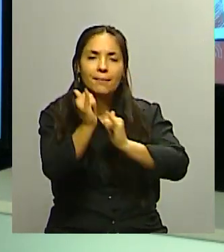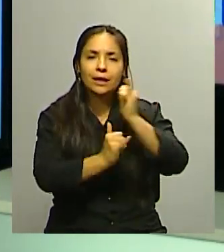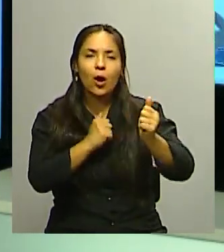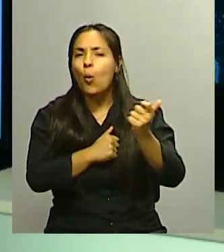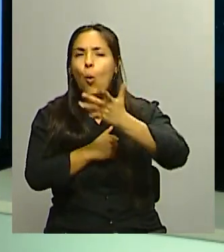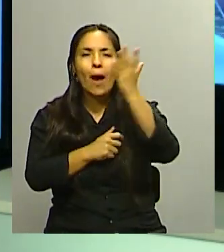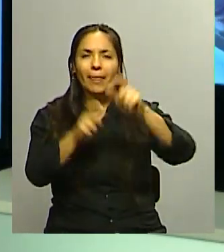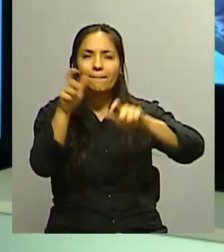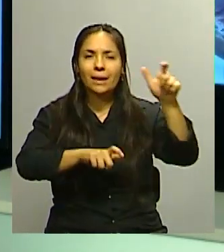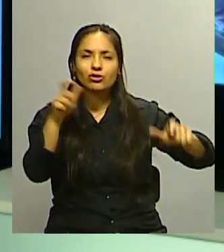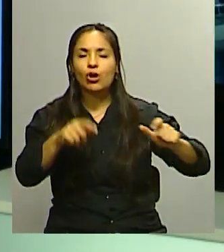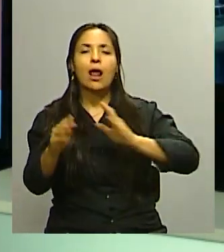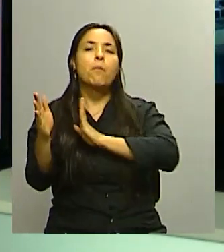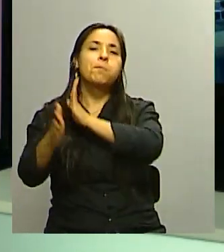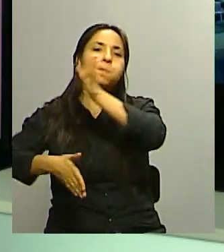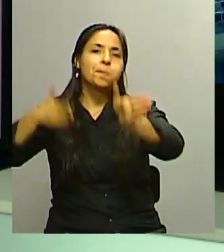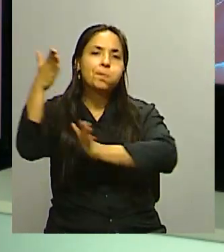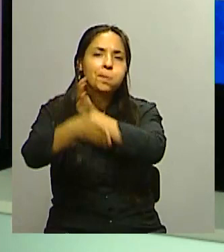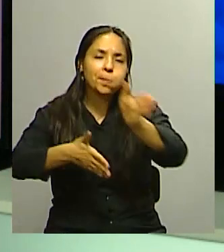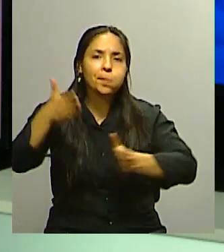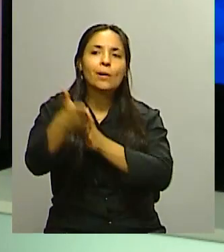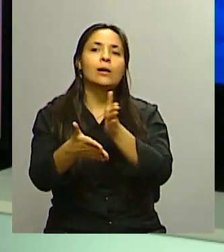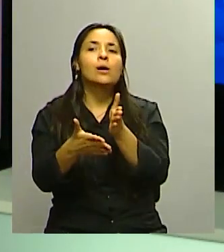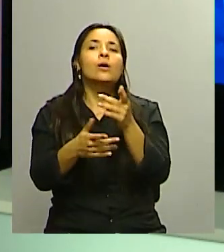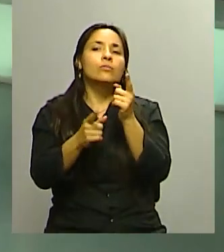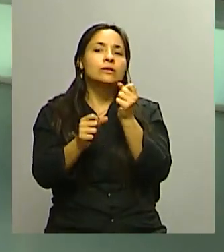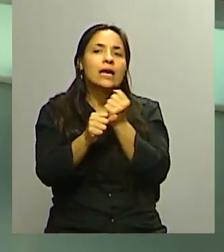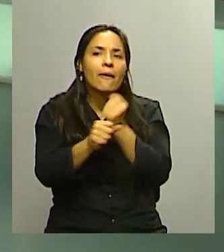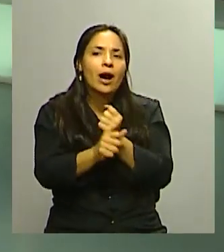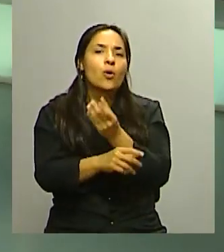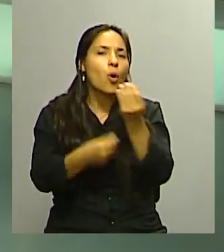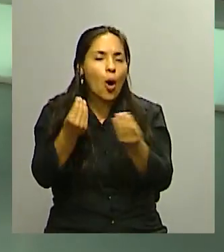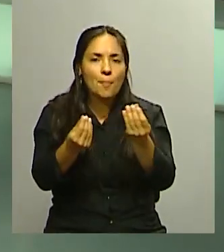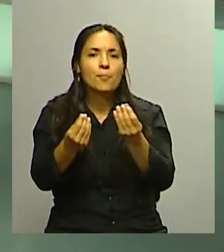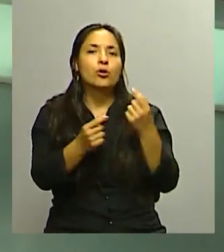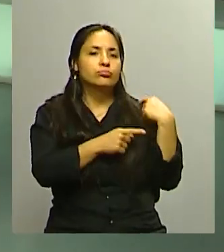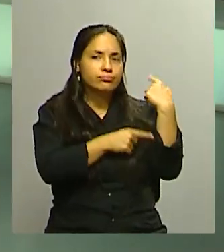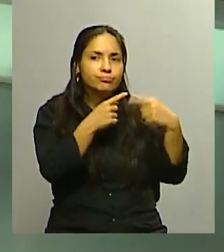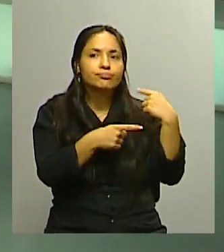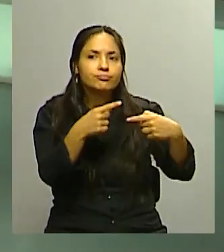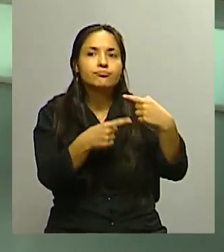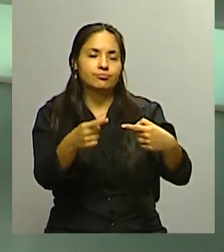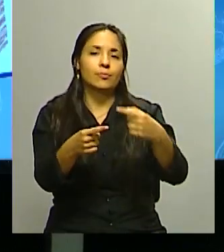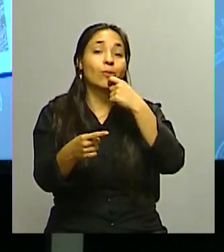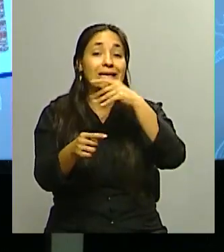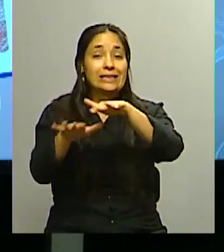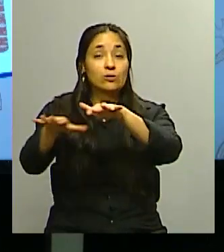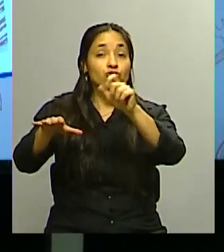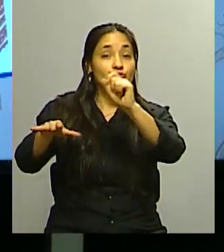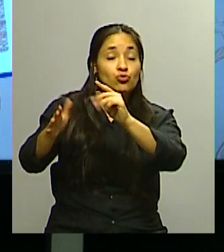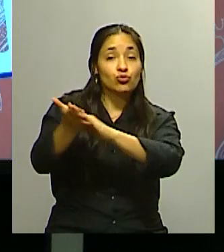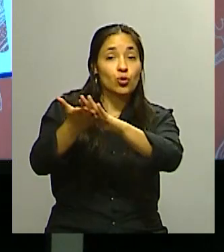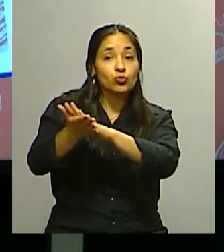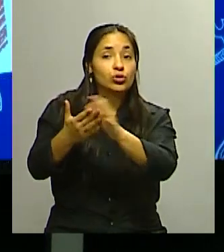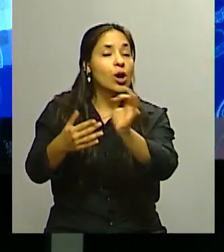contabilidad, se ha acercado, han tenido la posibilidad de cómo trabajan, hacer un seguimiento, se termina resolviendo la situación o son un